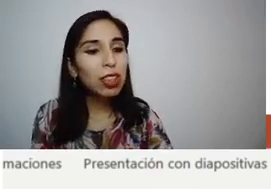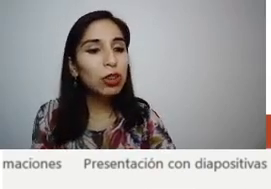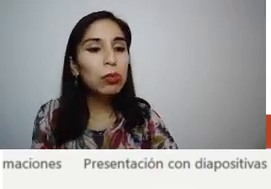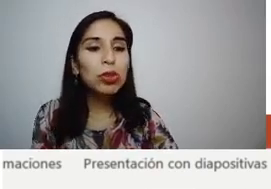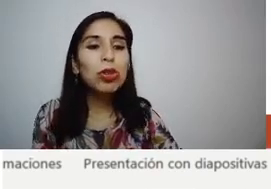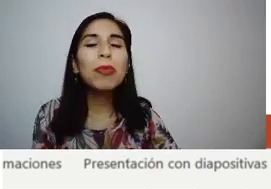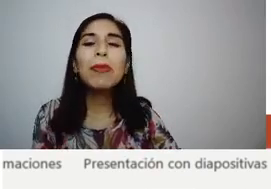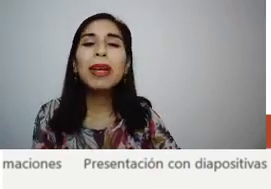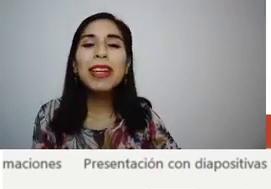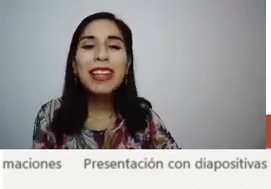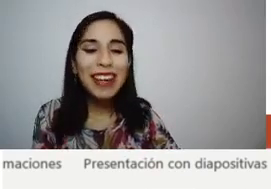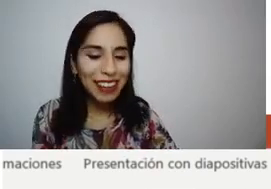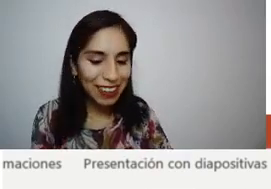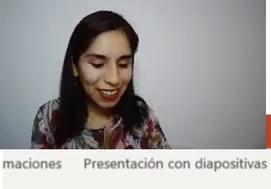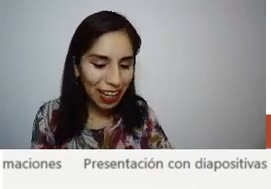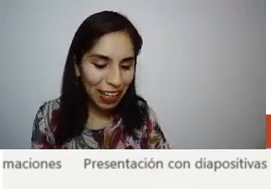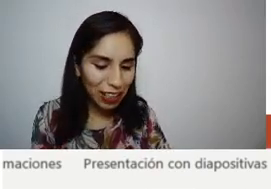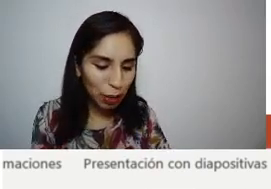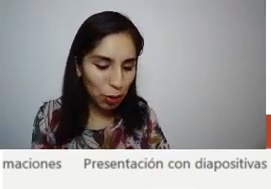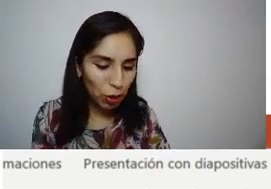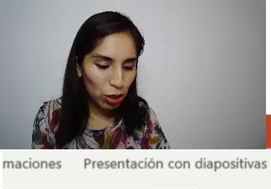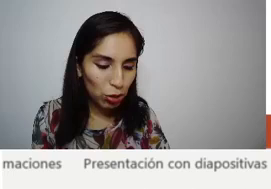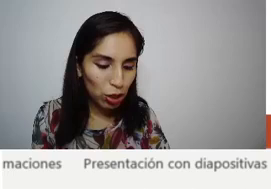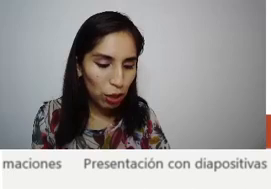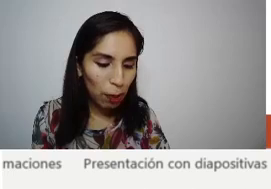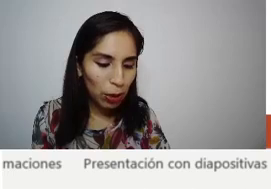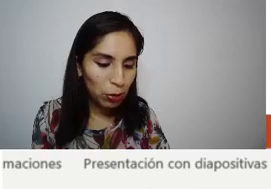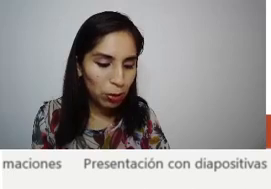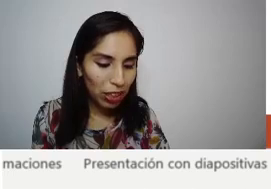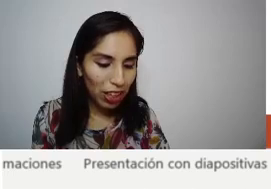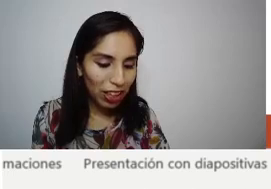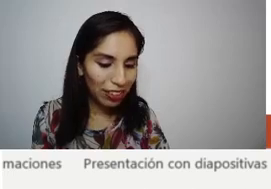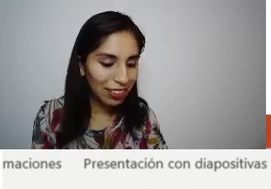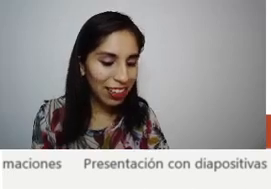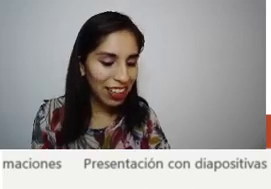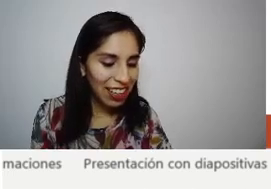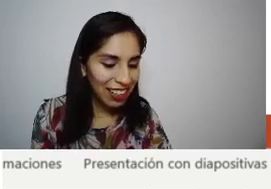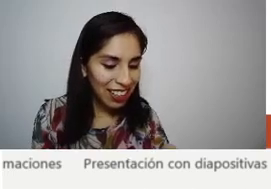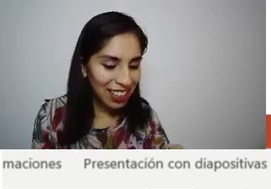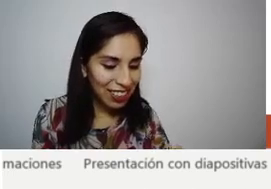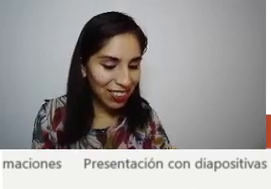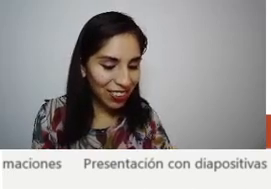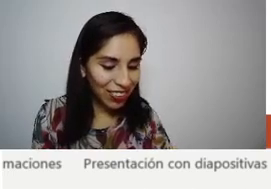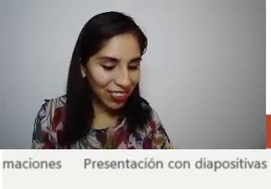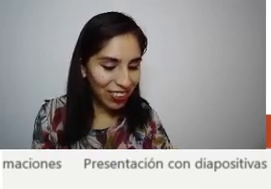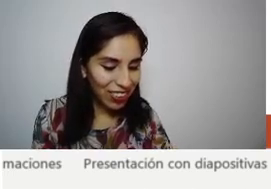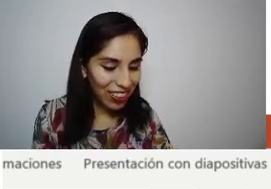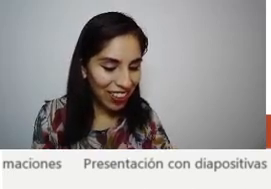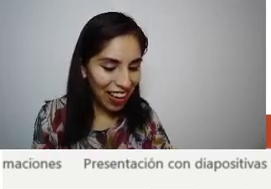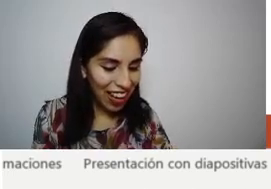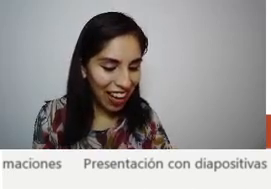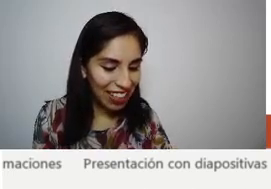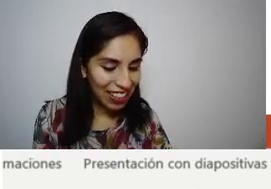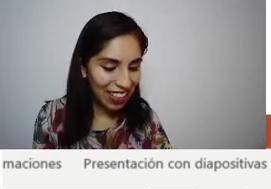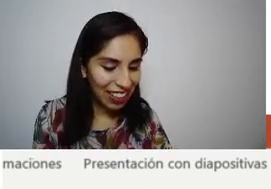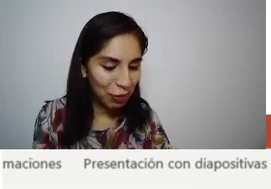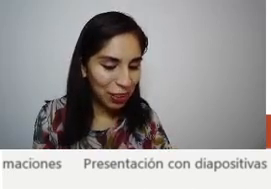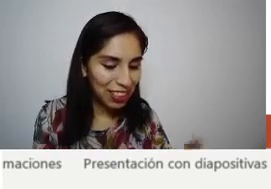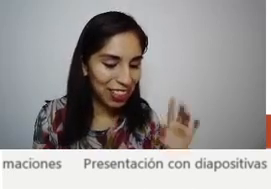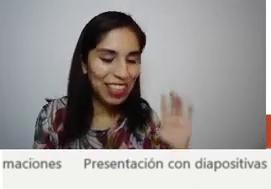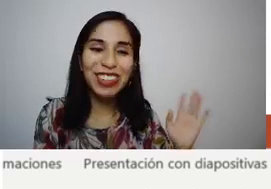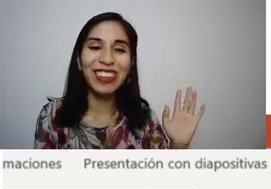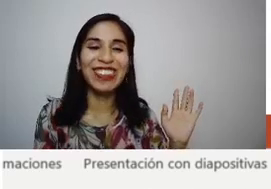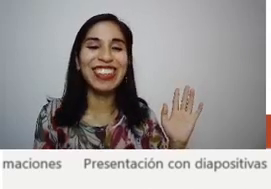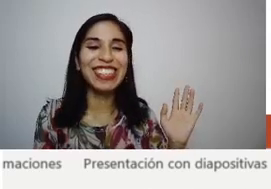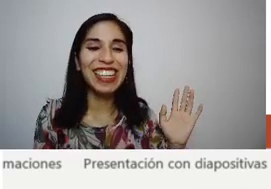estado extrañando mucho bienvenida al taller aquí está mi corazoncito para usted listo hasta aquí